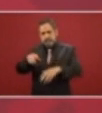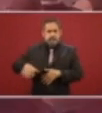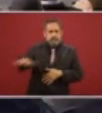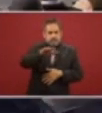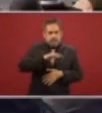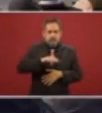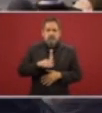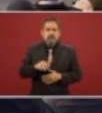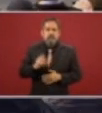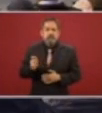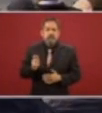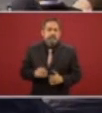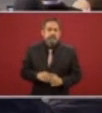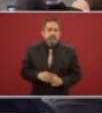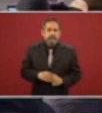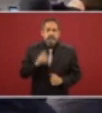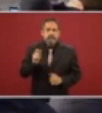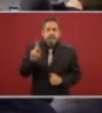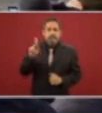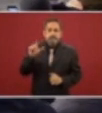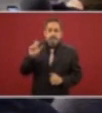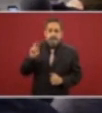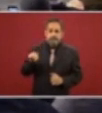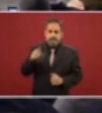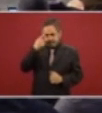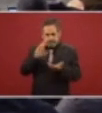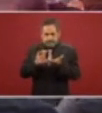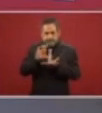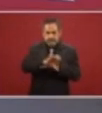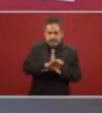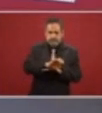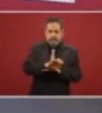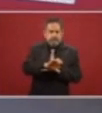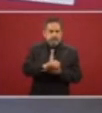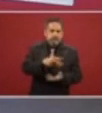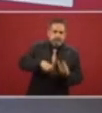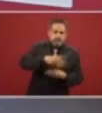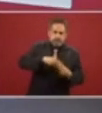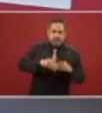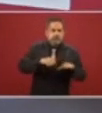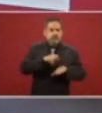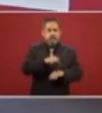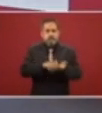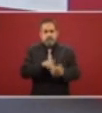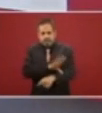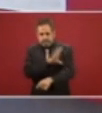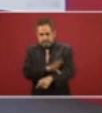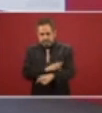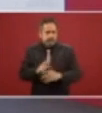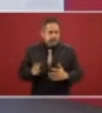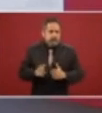México lo que es el plan de inversión del sector energético, porque aquí nos los